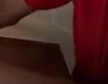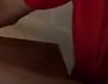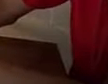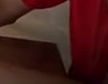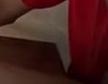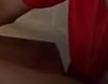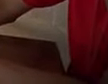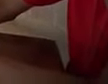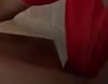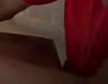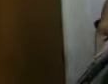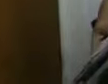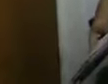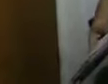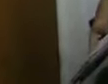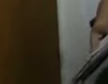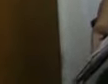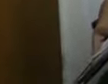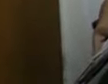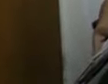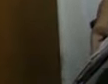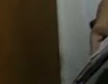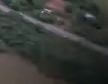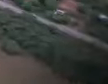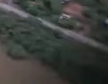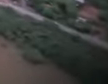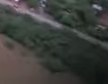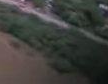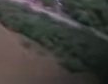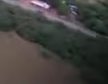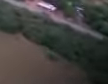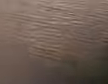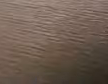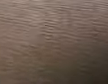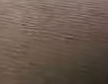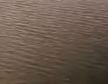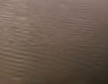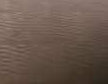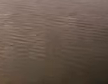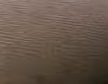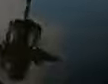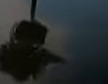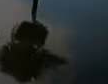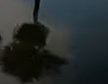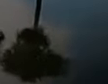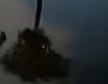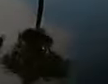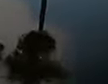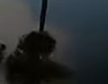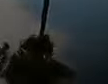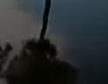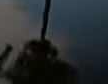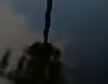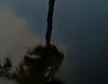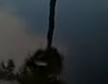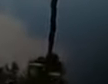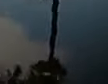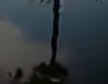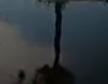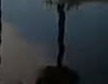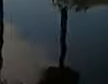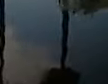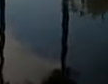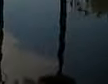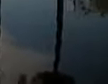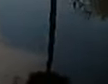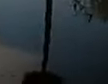177.007 afiliados. Pero, ¿cómo lo logramos? Llegamos por el aire, por agua y por tierra a los lugares más alejados